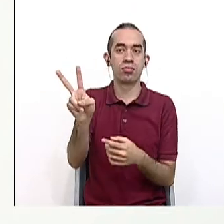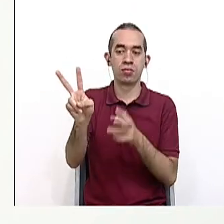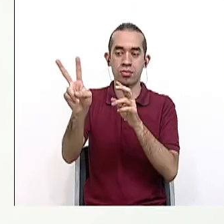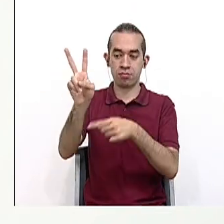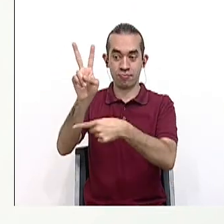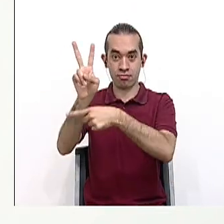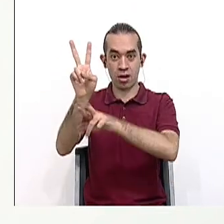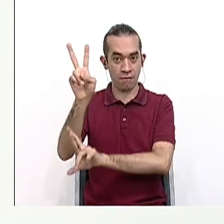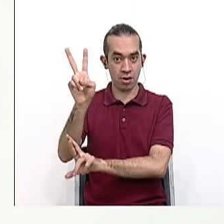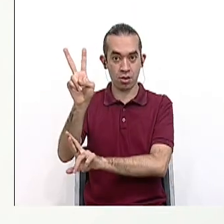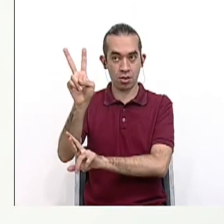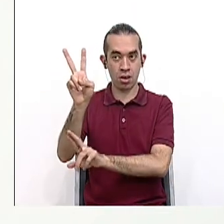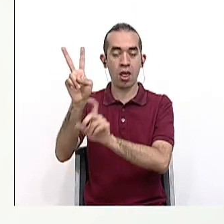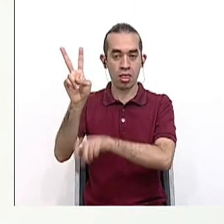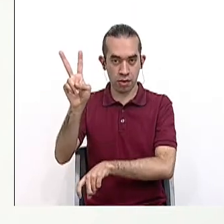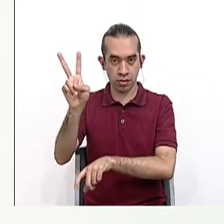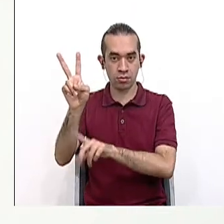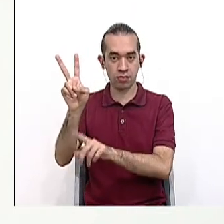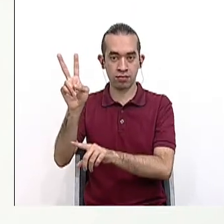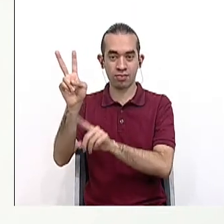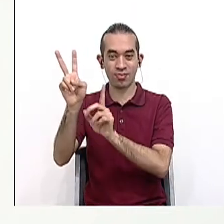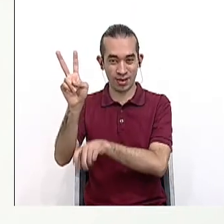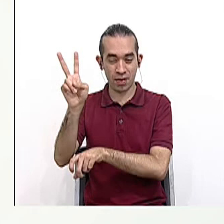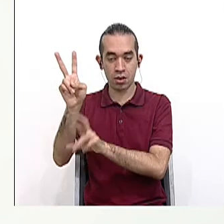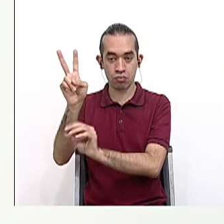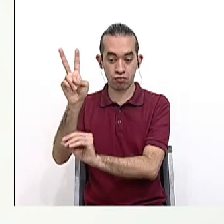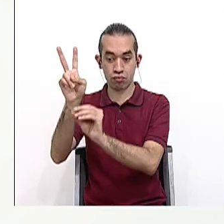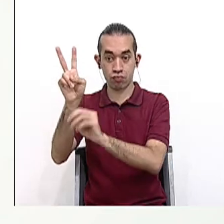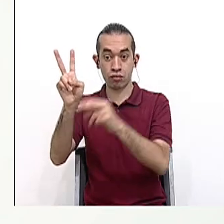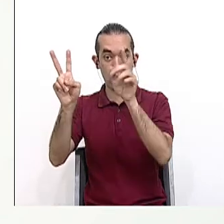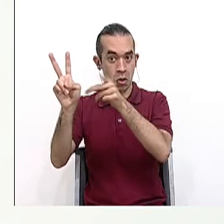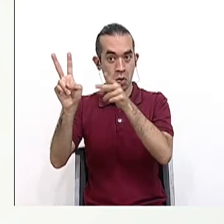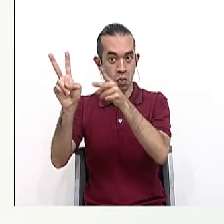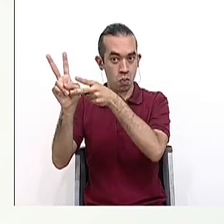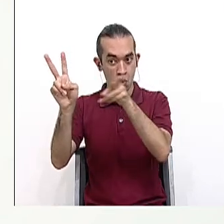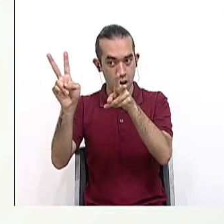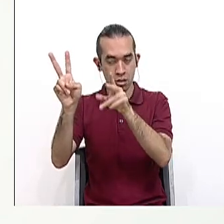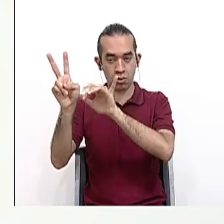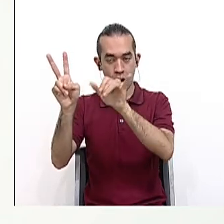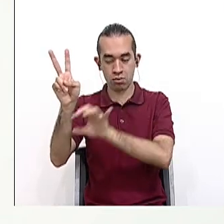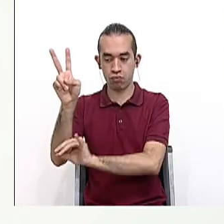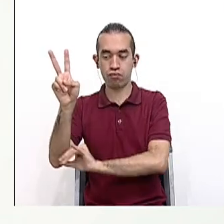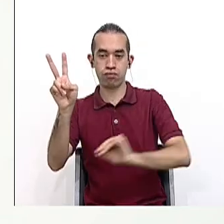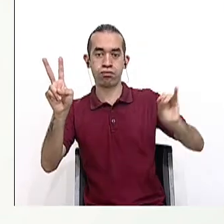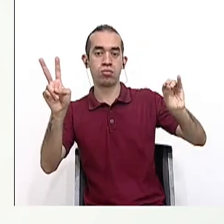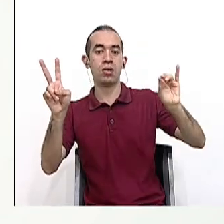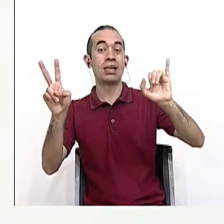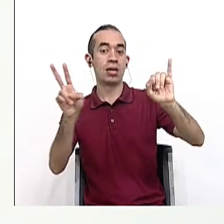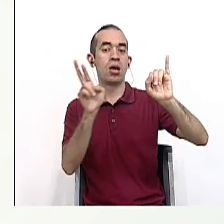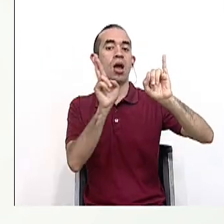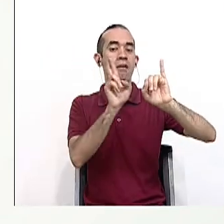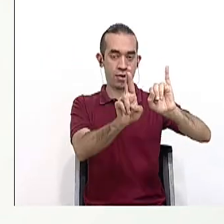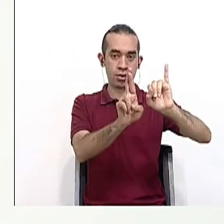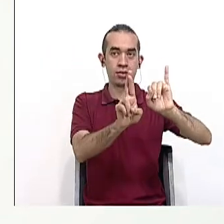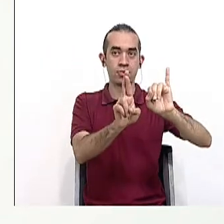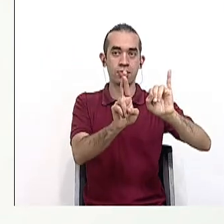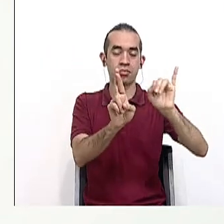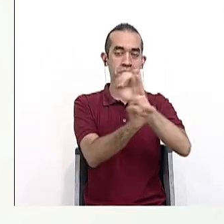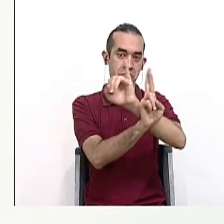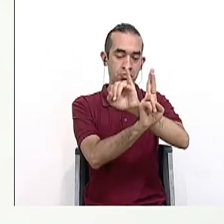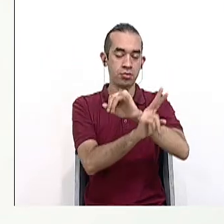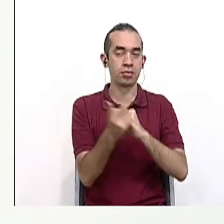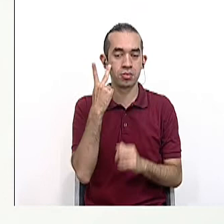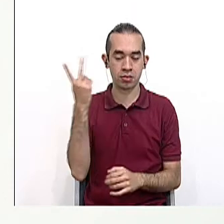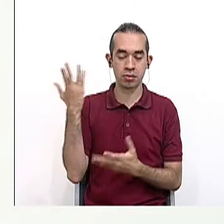está dividiendo. Por lo tanto, la R pasaría al otro lado del igual a multiplicar la I, como lo tenemos en esta